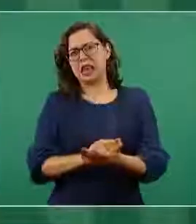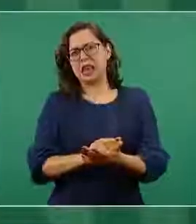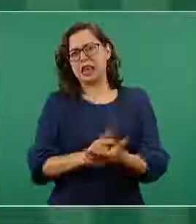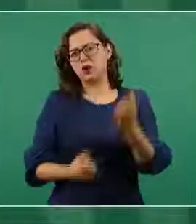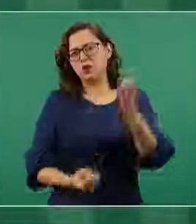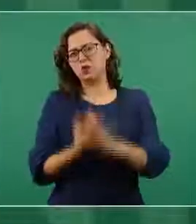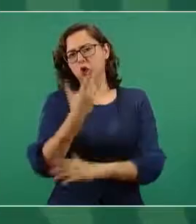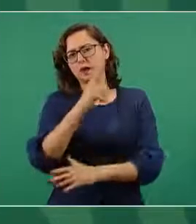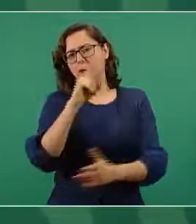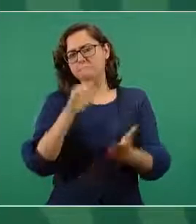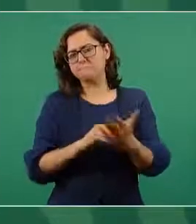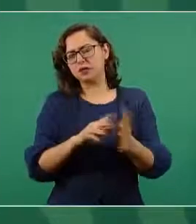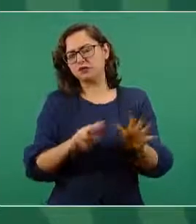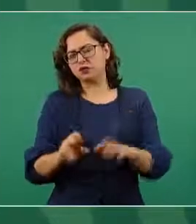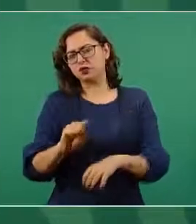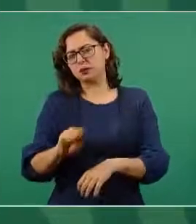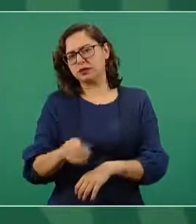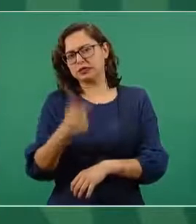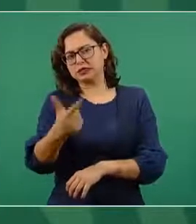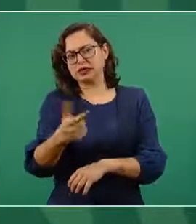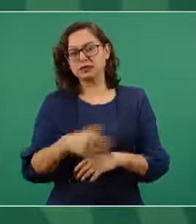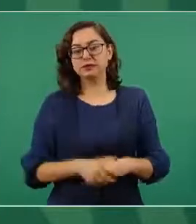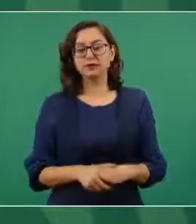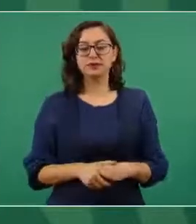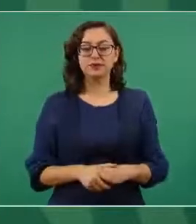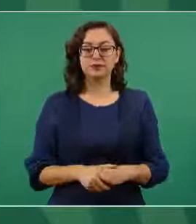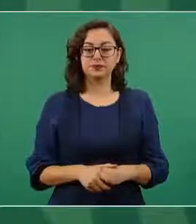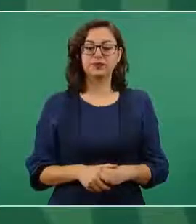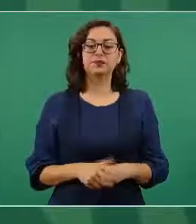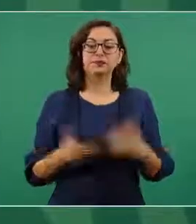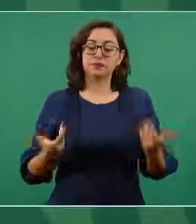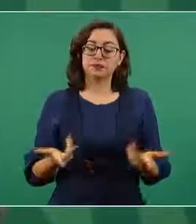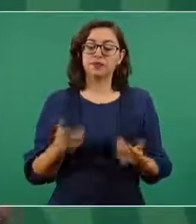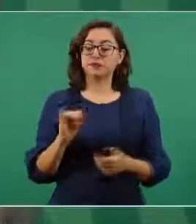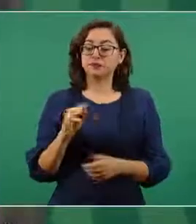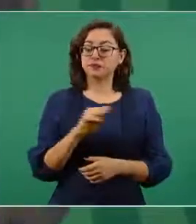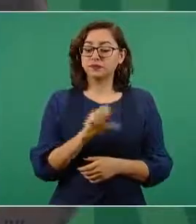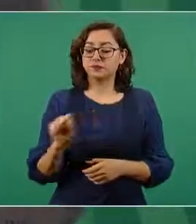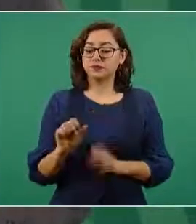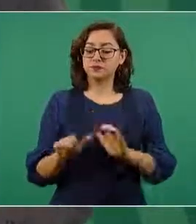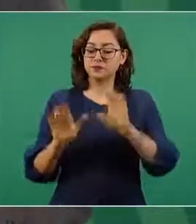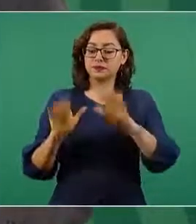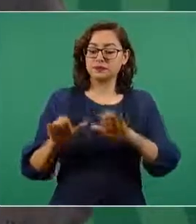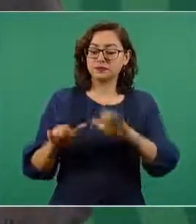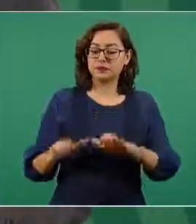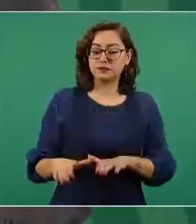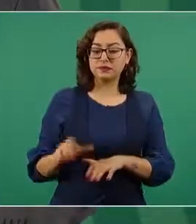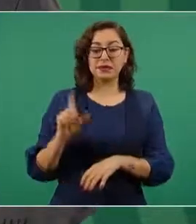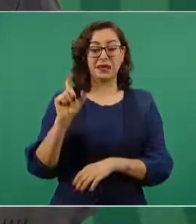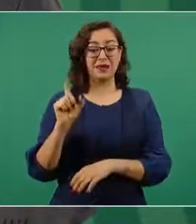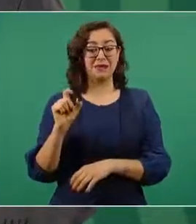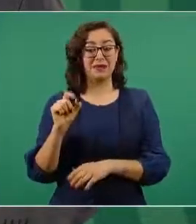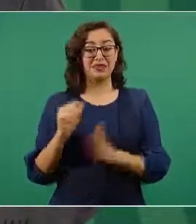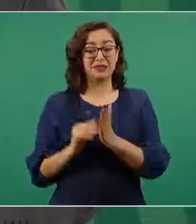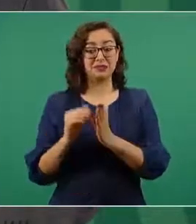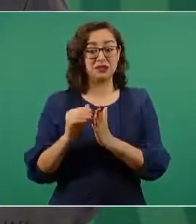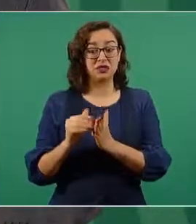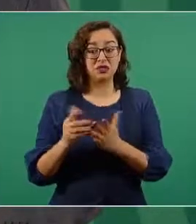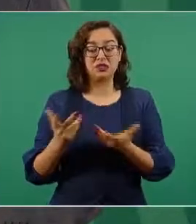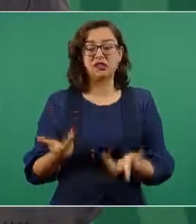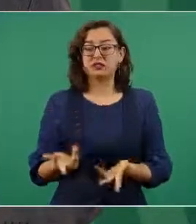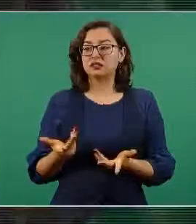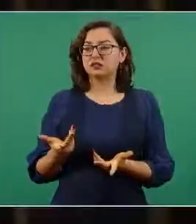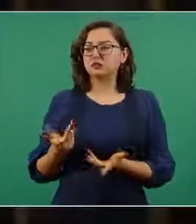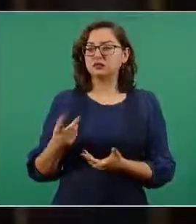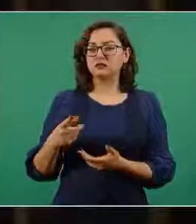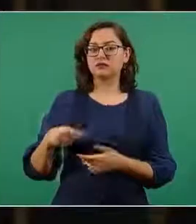Inscritos en el Seguro Social como trabajadores de las empresas son alrededor de 20 millones. ¿Y los que están en esta